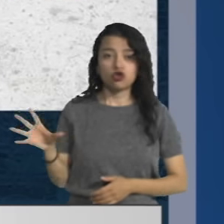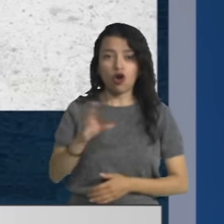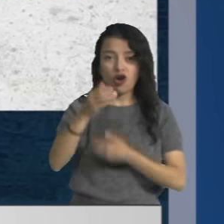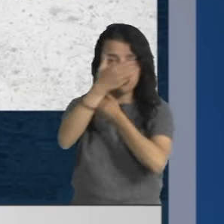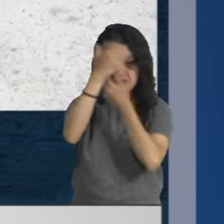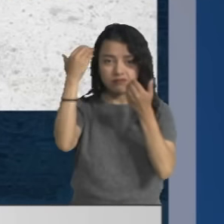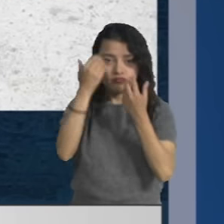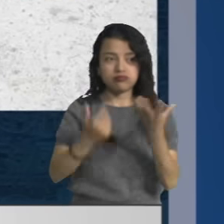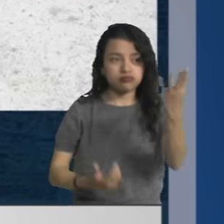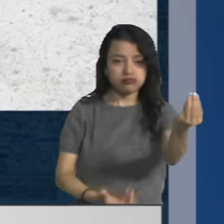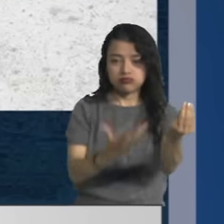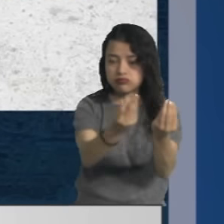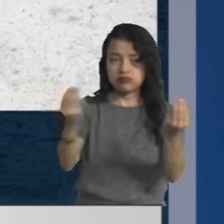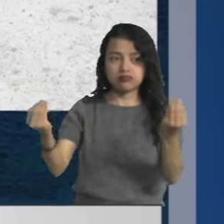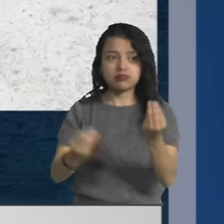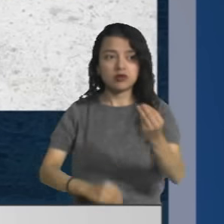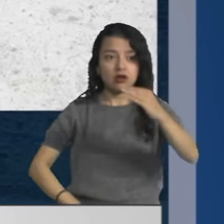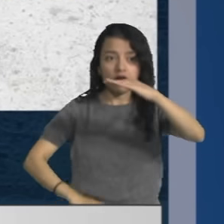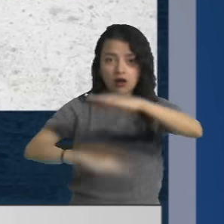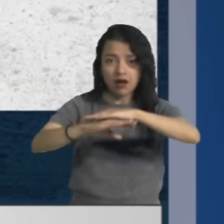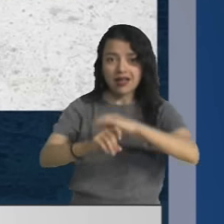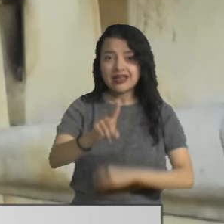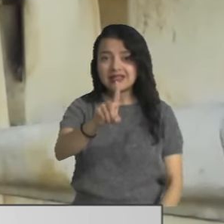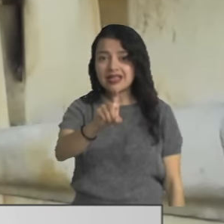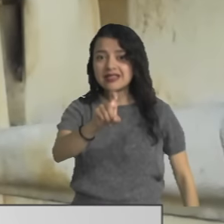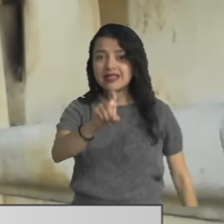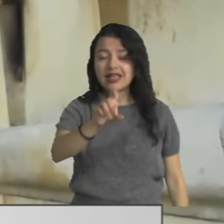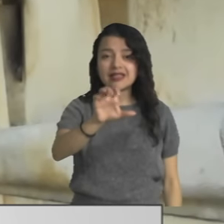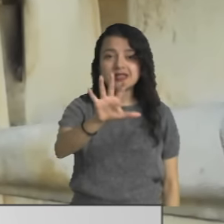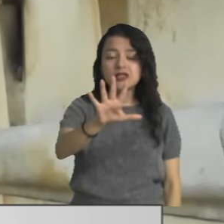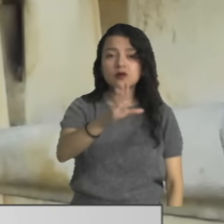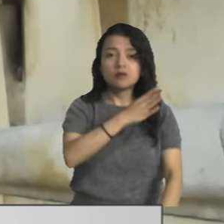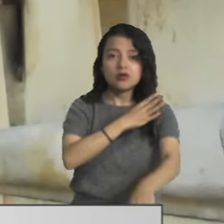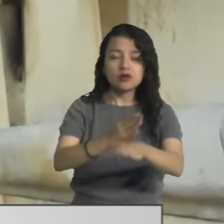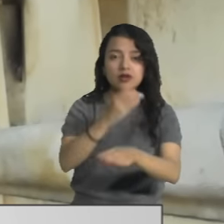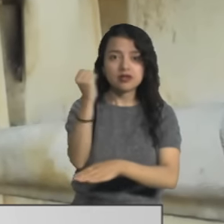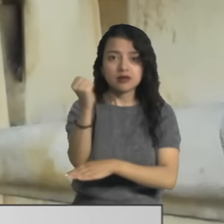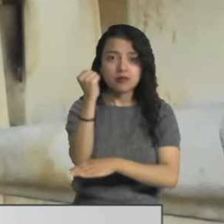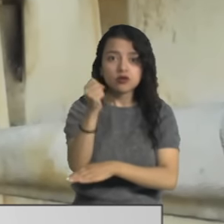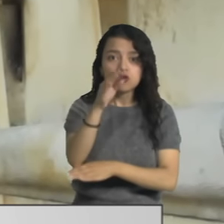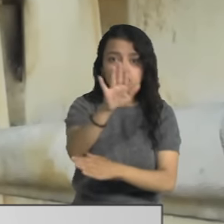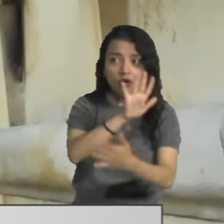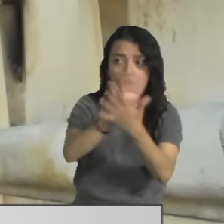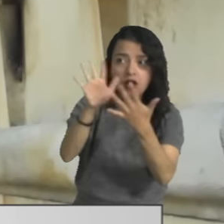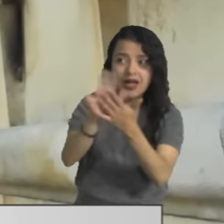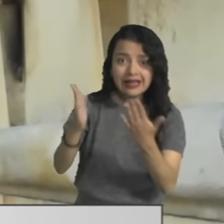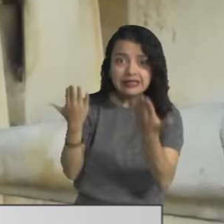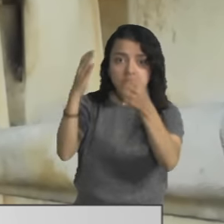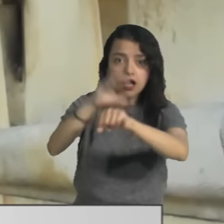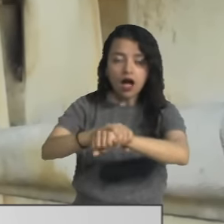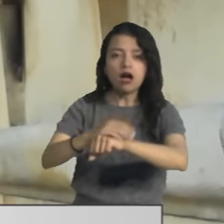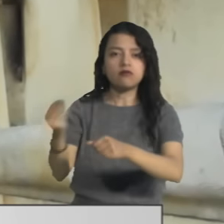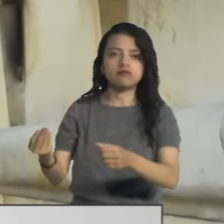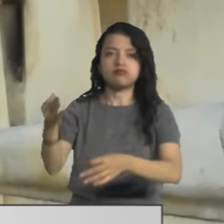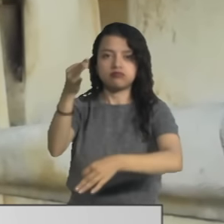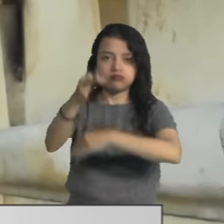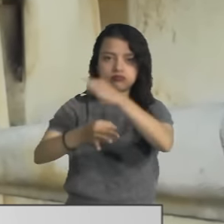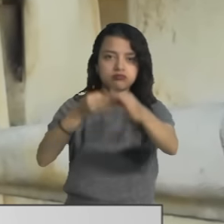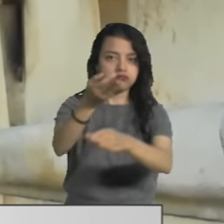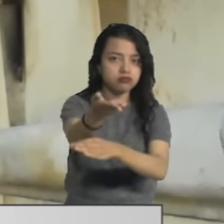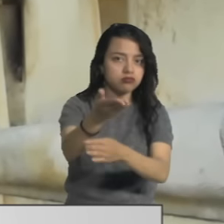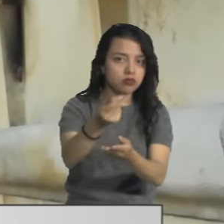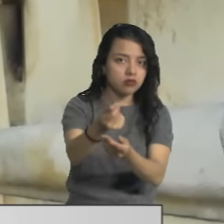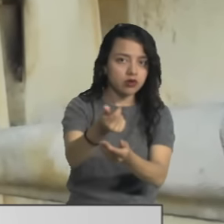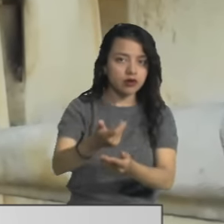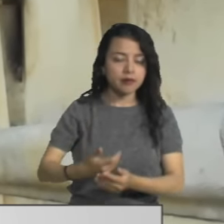ofrecen hasta 65 millones de pesos por cada uno. En operaciones de combate en el departamento de Putumayo, las fuerzas militares lograron capturar